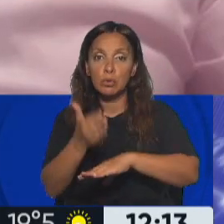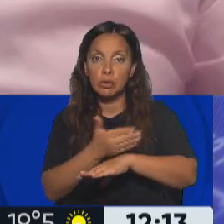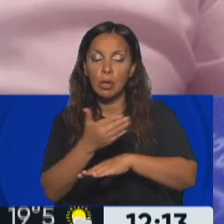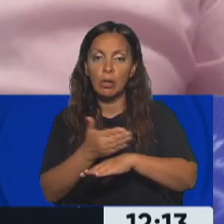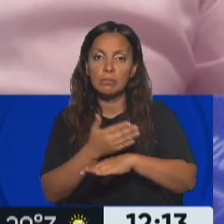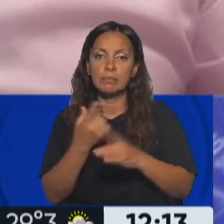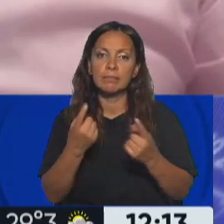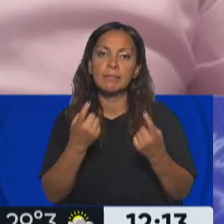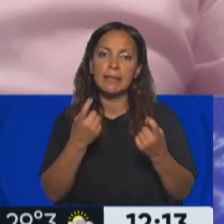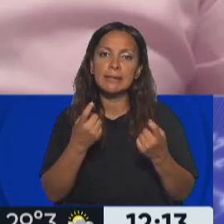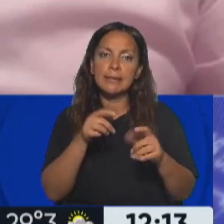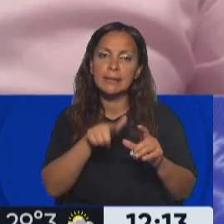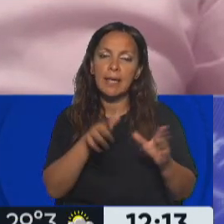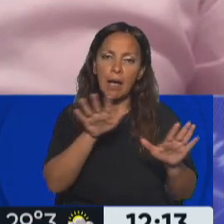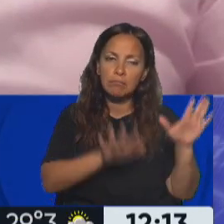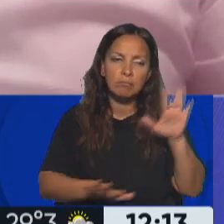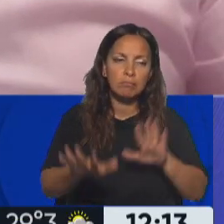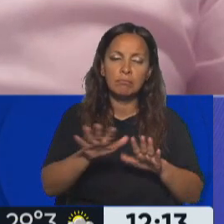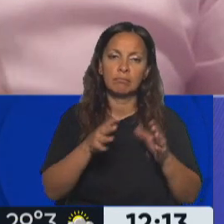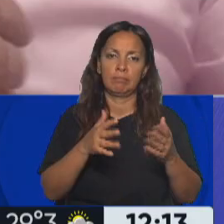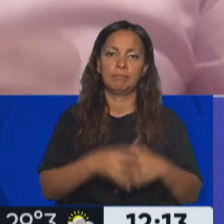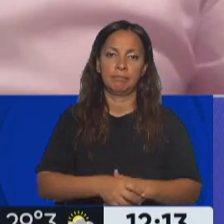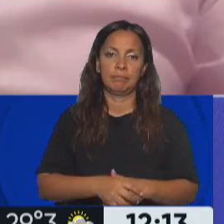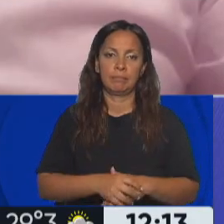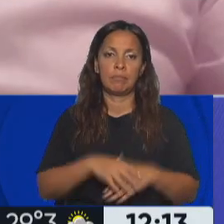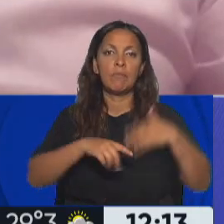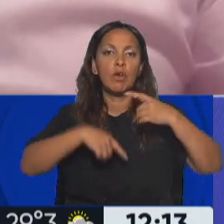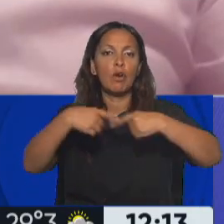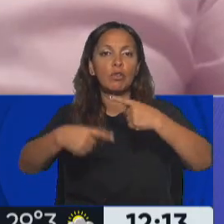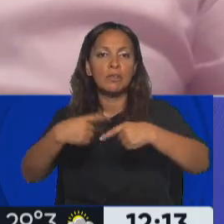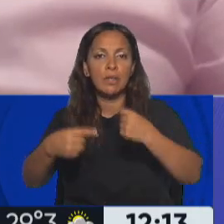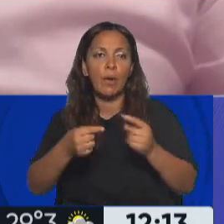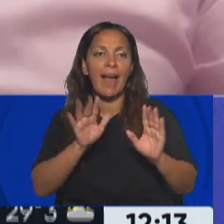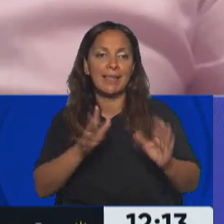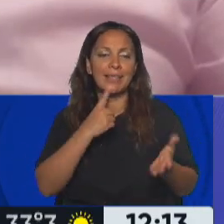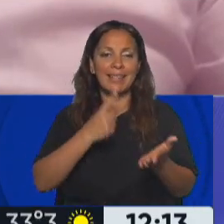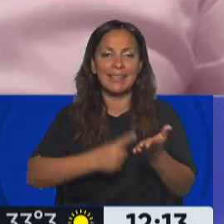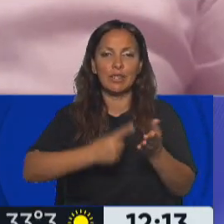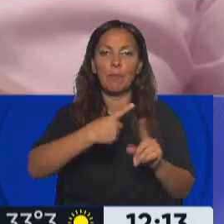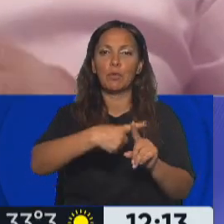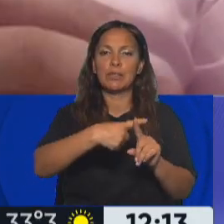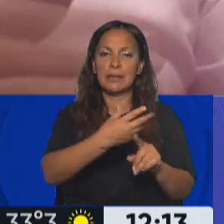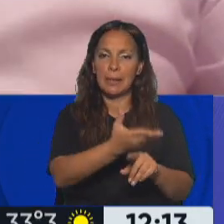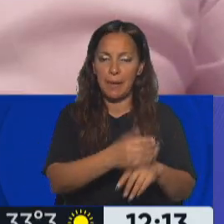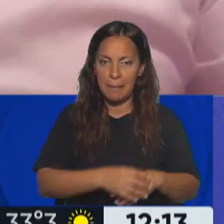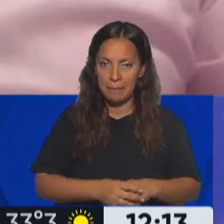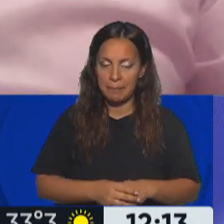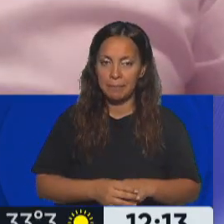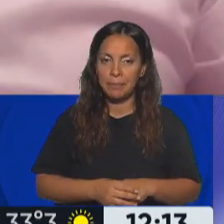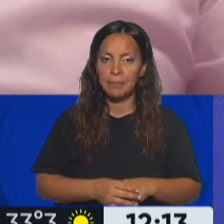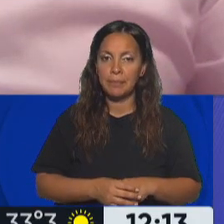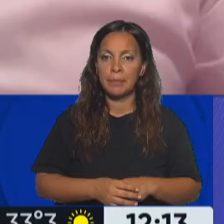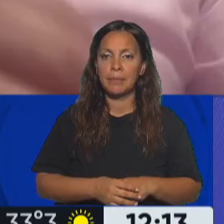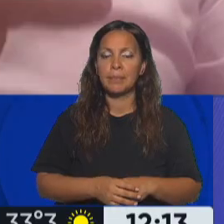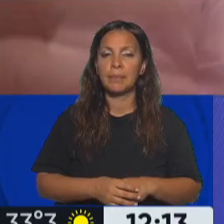la producción y el sector agropecuario, que Claro. continúen estas señales positivas. Por supuesto, el camino creo que